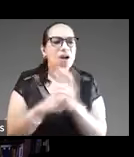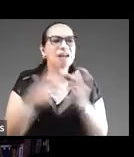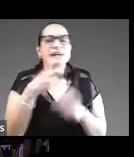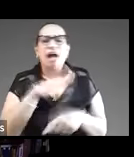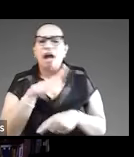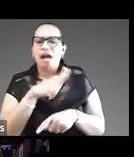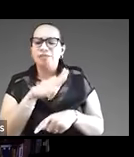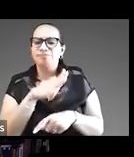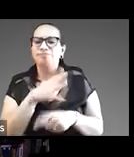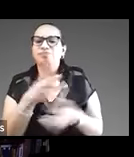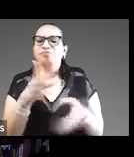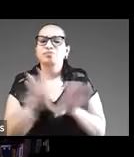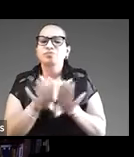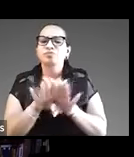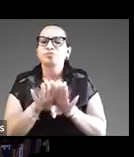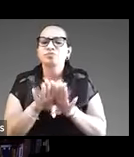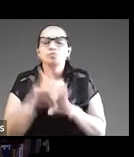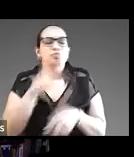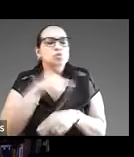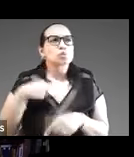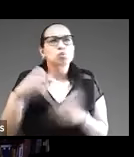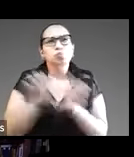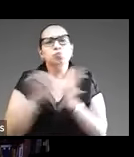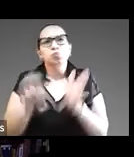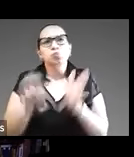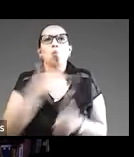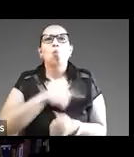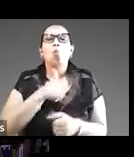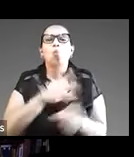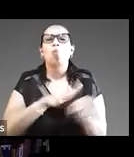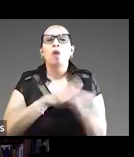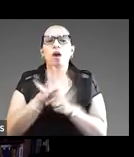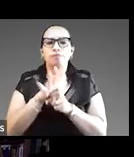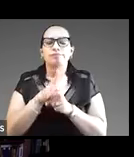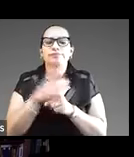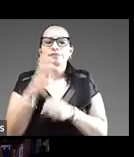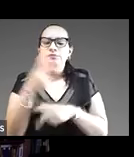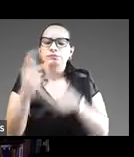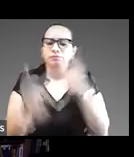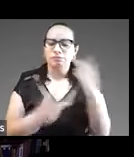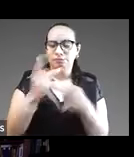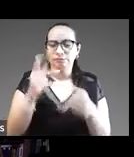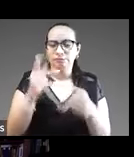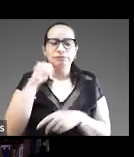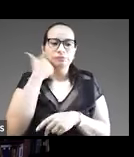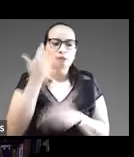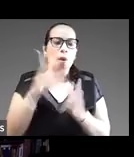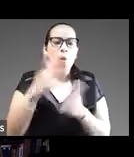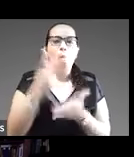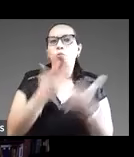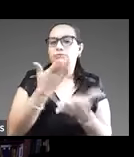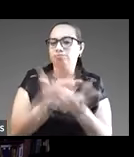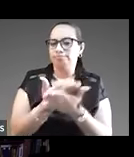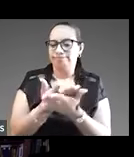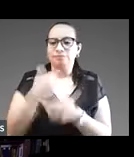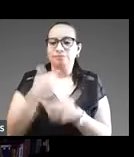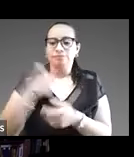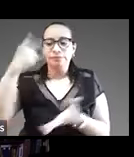a nosotros nos gustaba, nos gustó mucho como hacer esta pregunta y queríamos planteárselas y creo